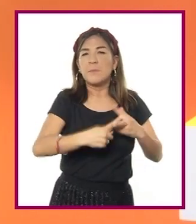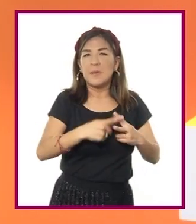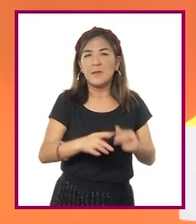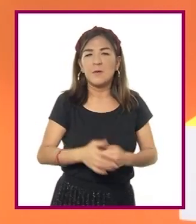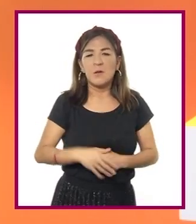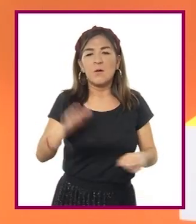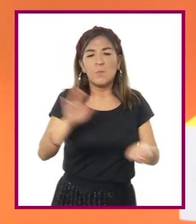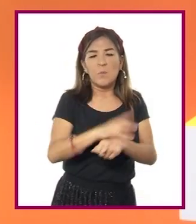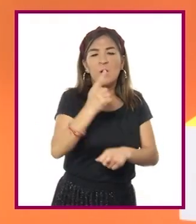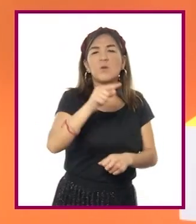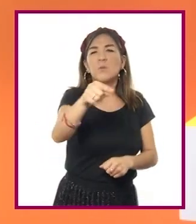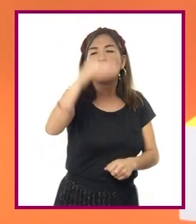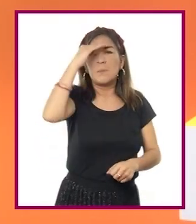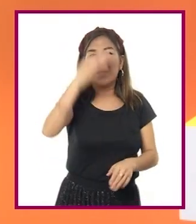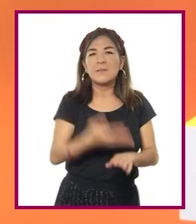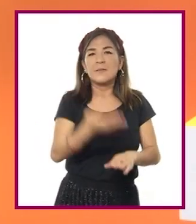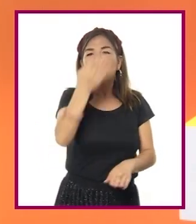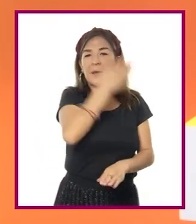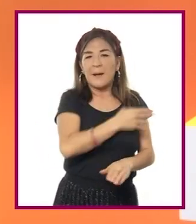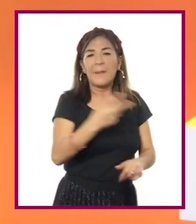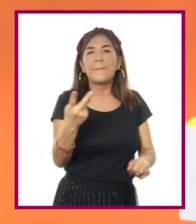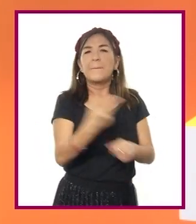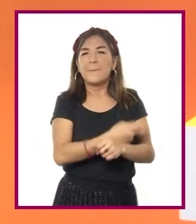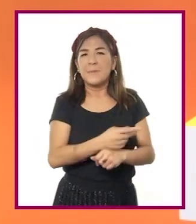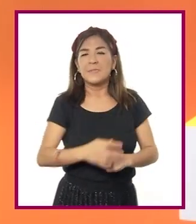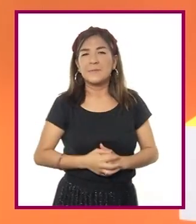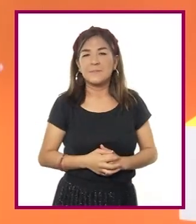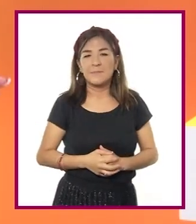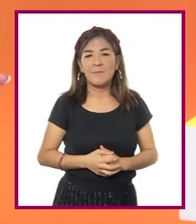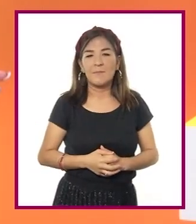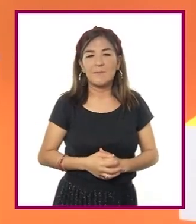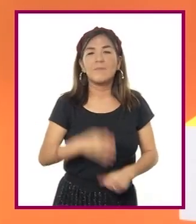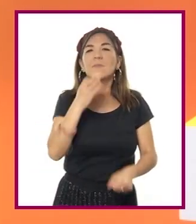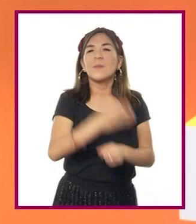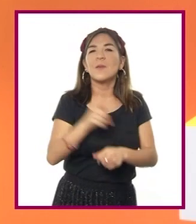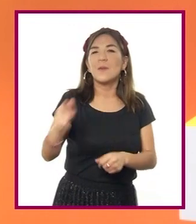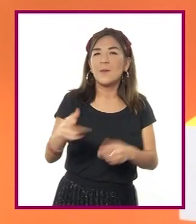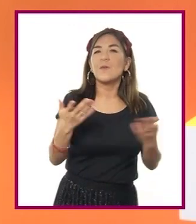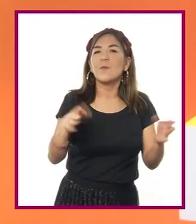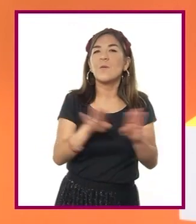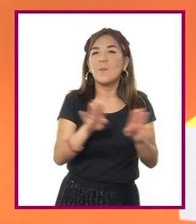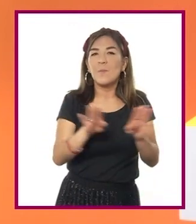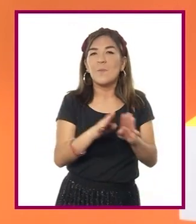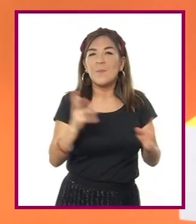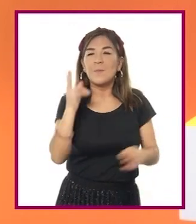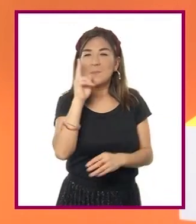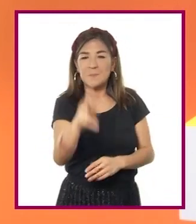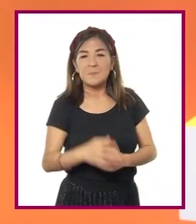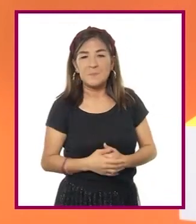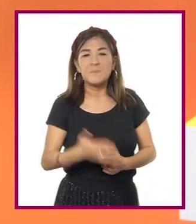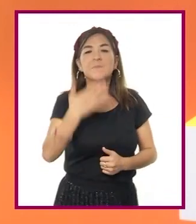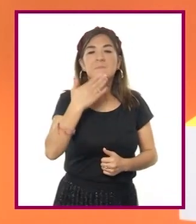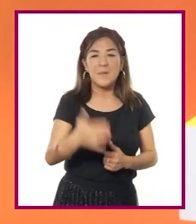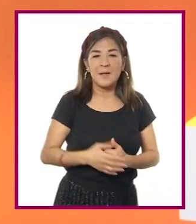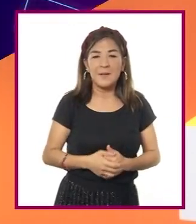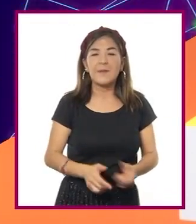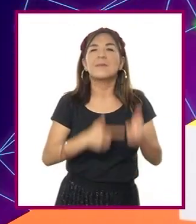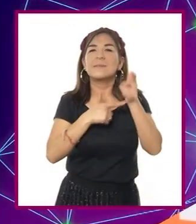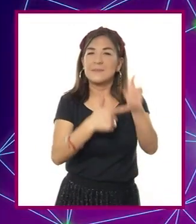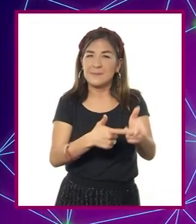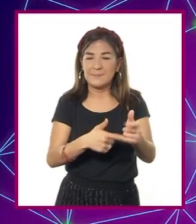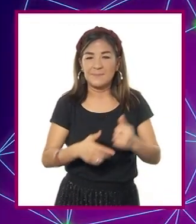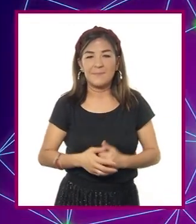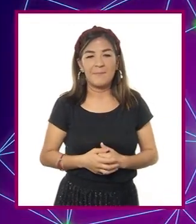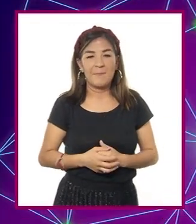¿Por qué piensan que ocurrió lo anterior? ¿Cómo vamos hasta aquí? Bien,